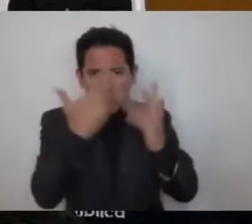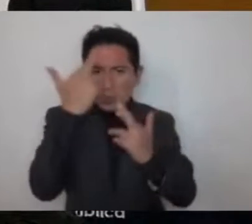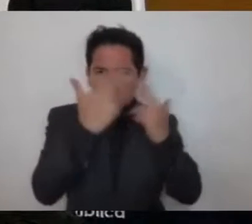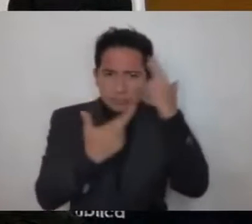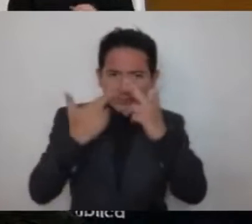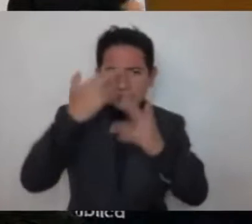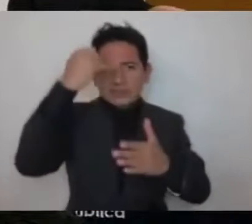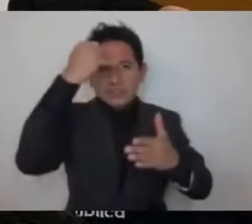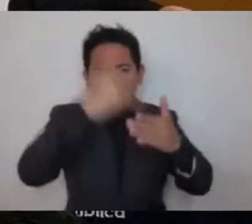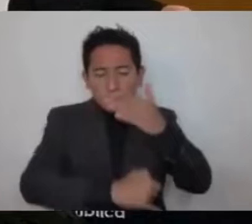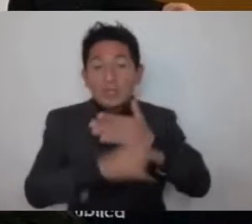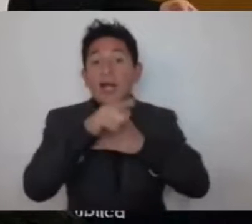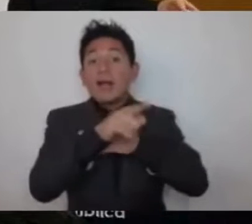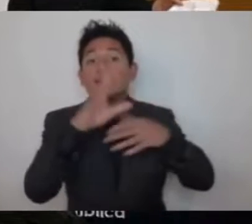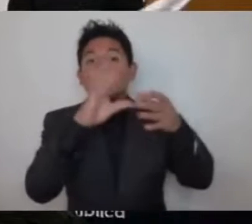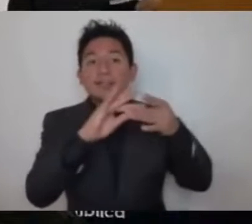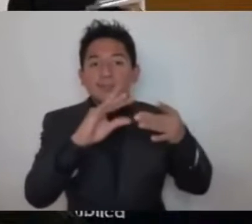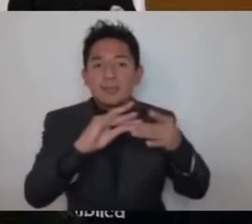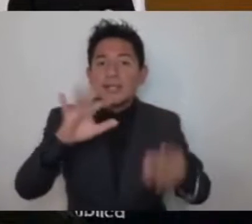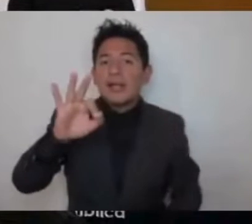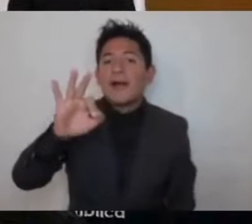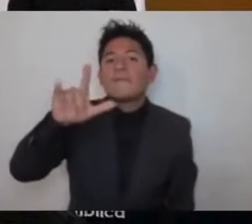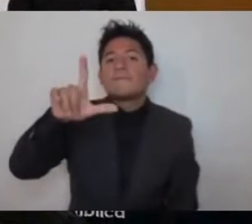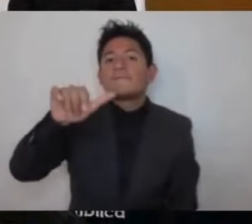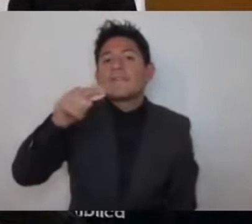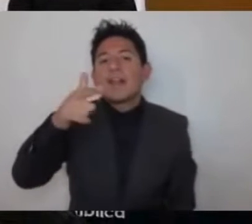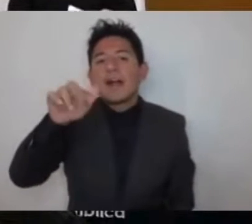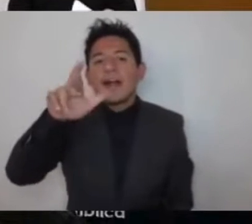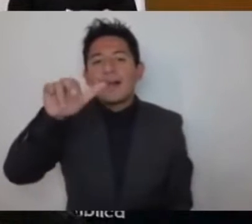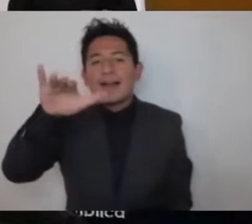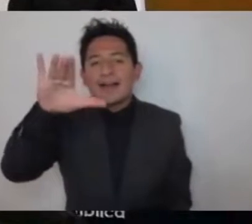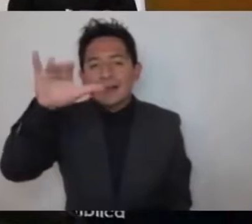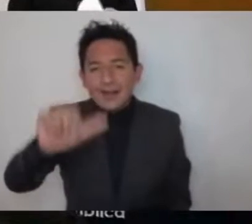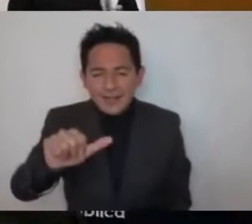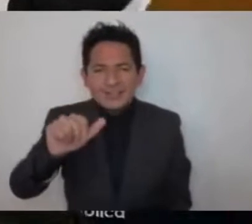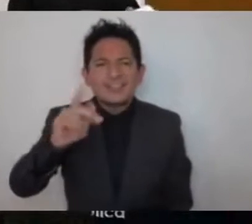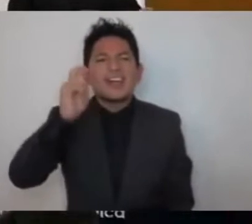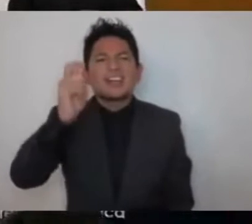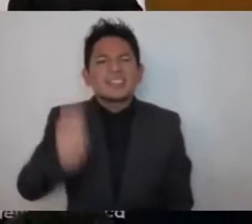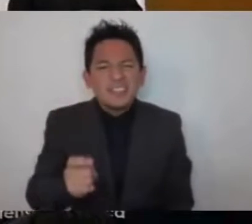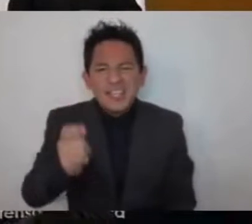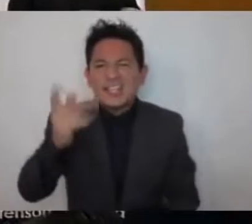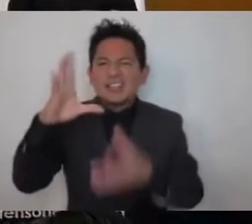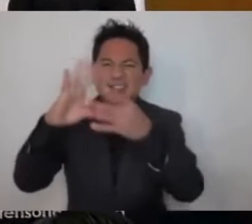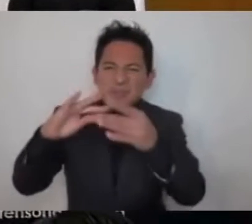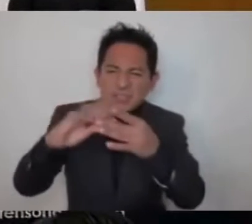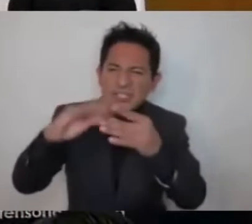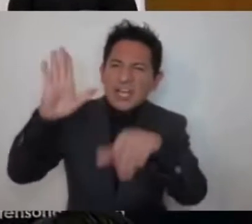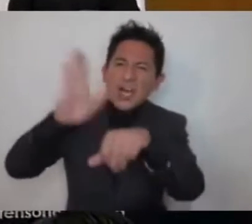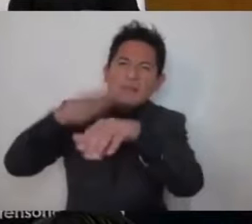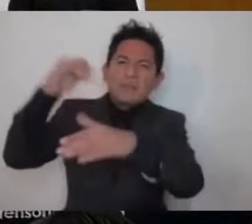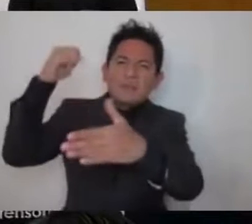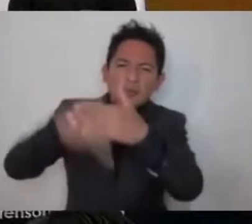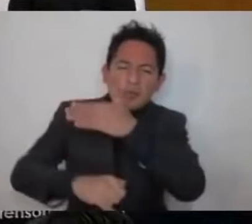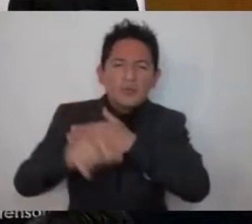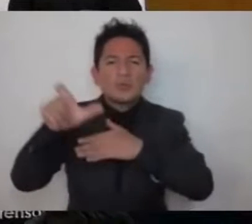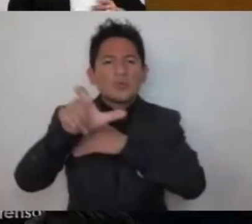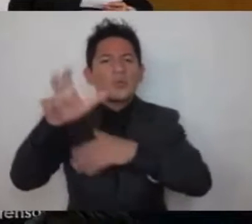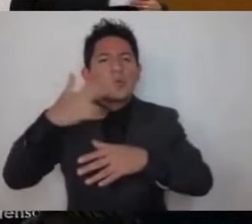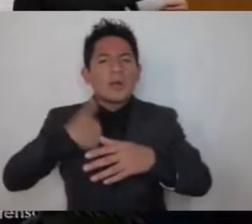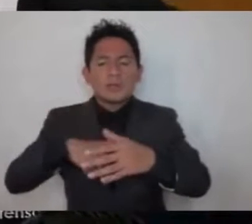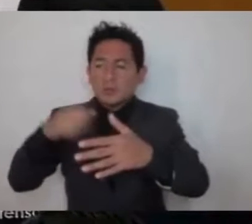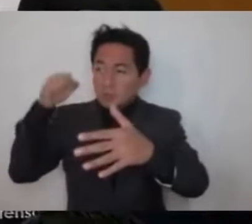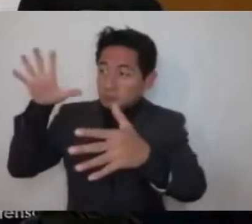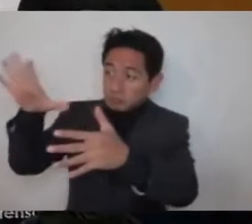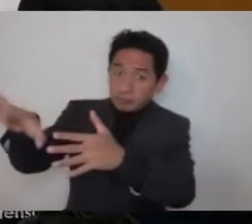analiza judicialmente cuando una detención es discriminatoria o qué es un control